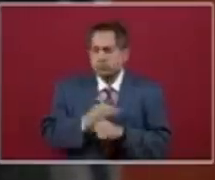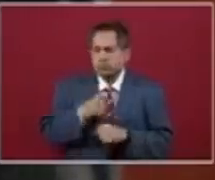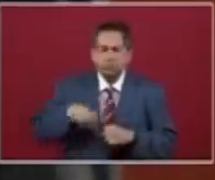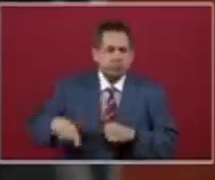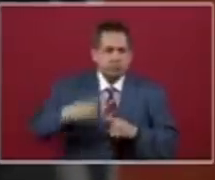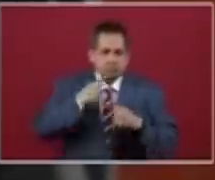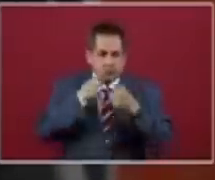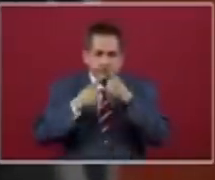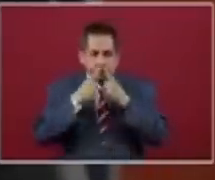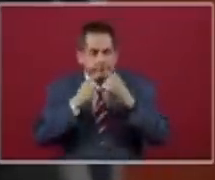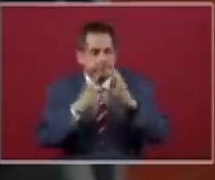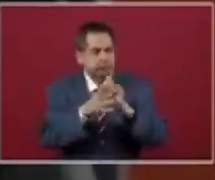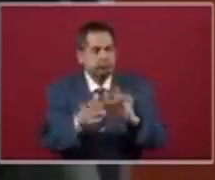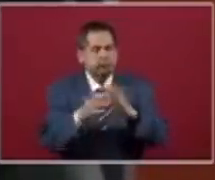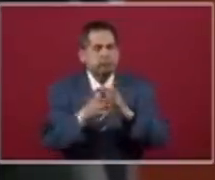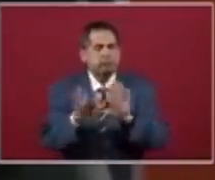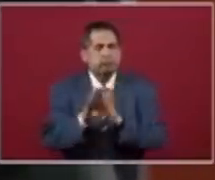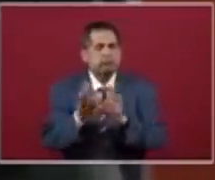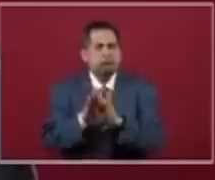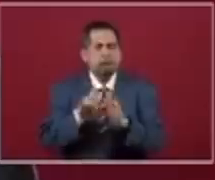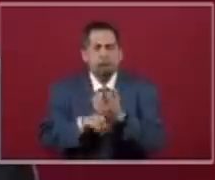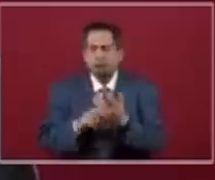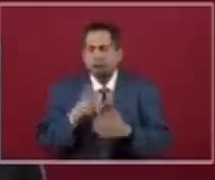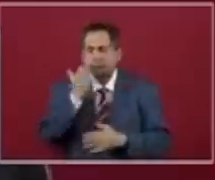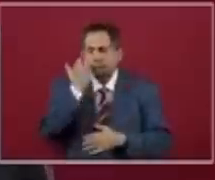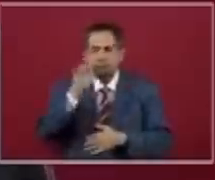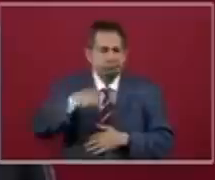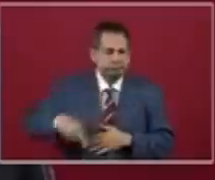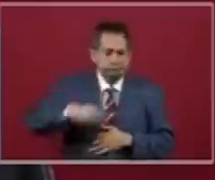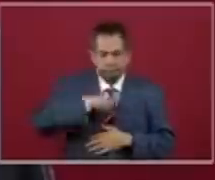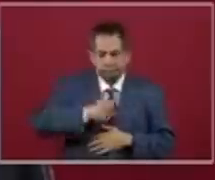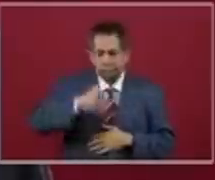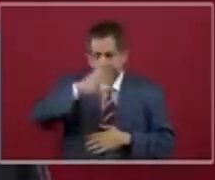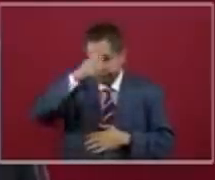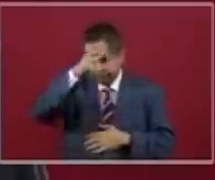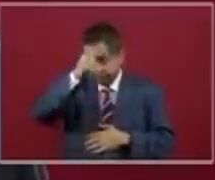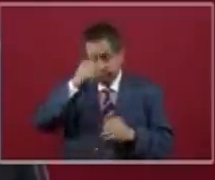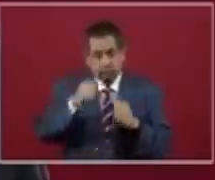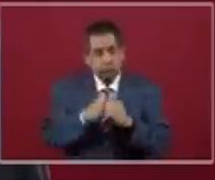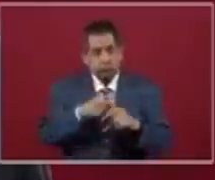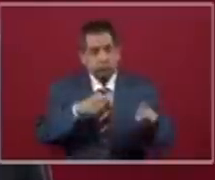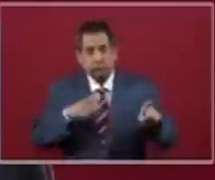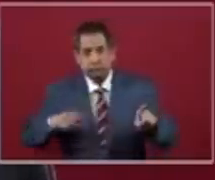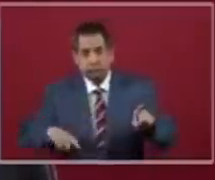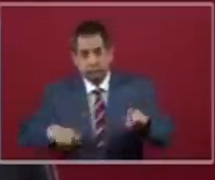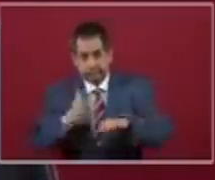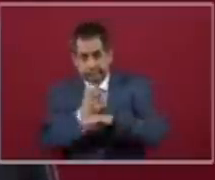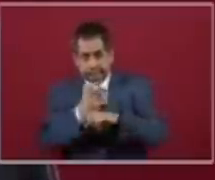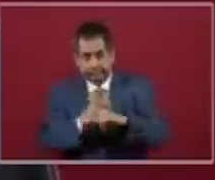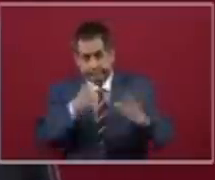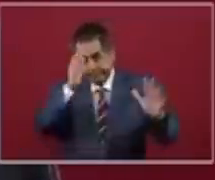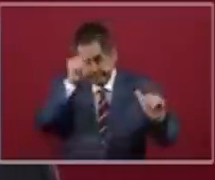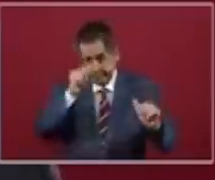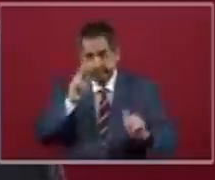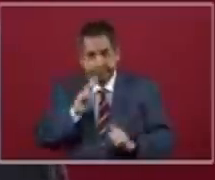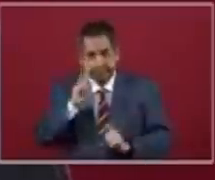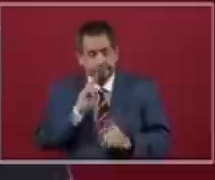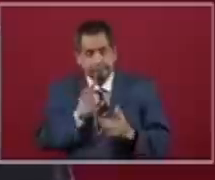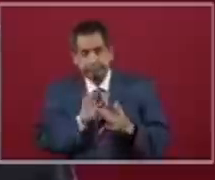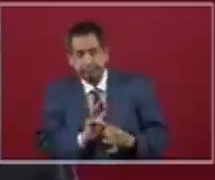conversaciones y queremos tener un acuerdo con el gobierno de Estados Unidos